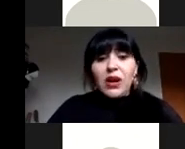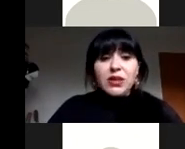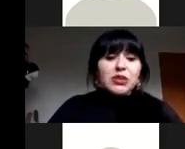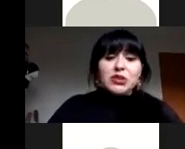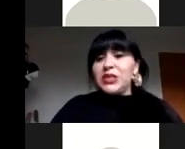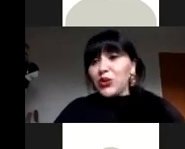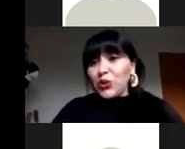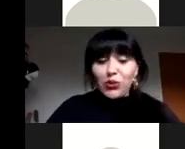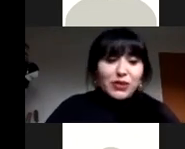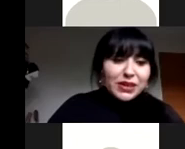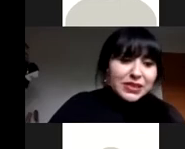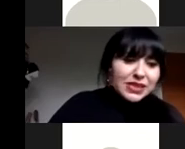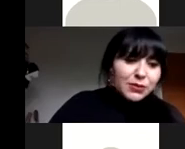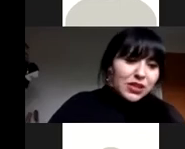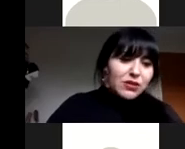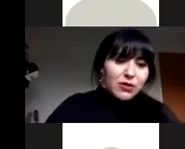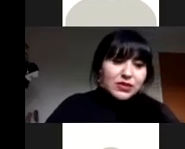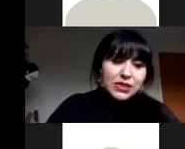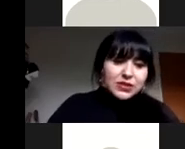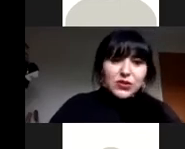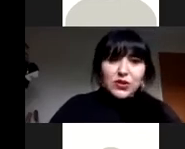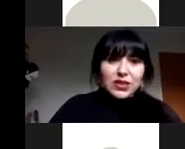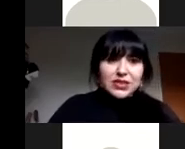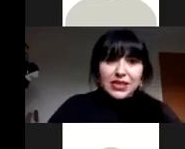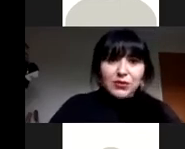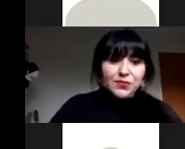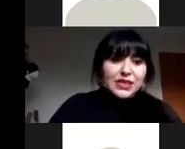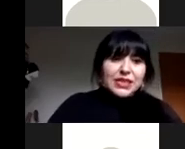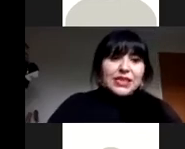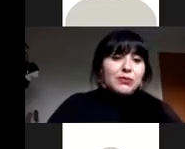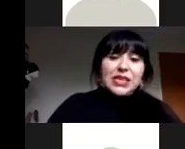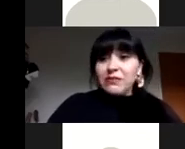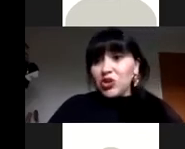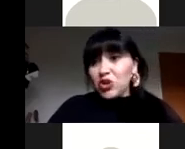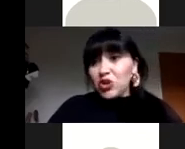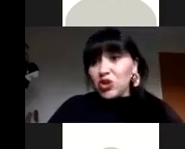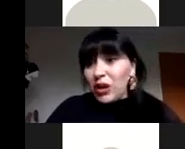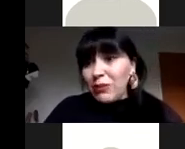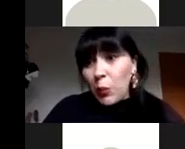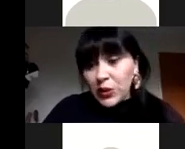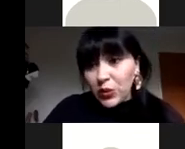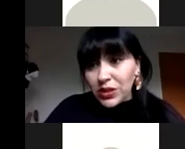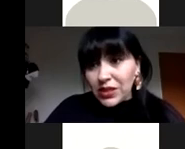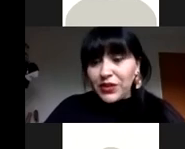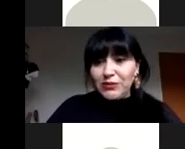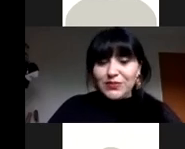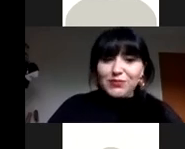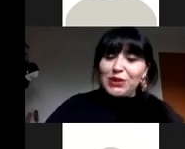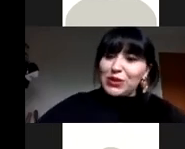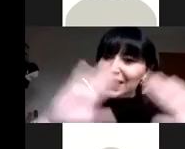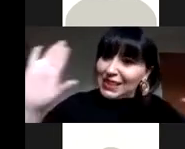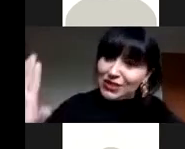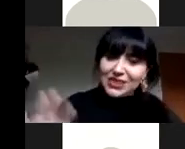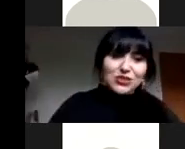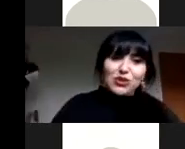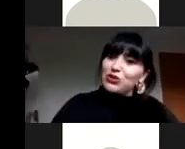Vamos ahora, porque si no me van a matar porque no hemos avanzado todo lo que quisiéramos. Mira, nosotros habíamos puesto algunos desafíos, pero ustedes